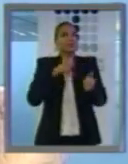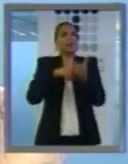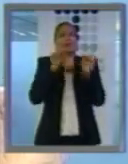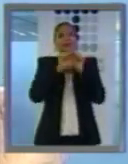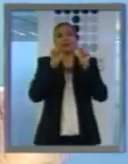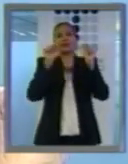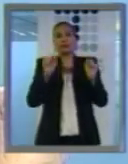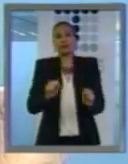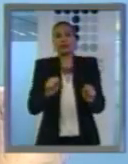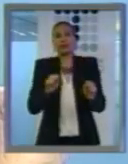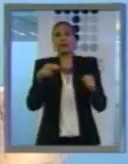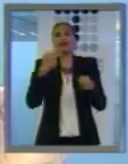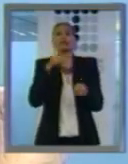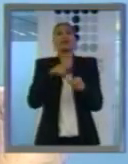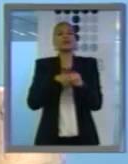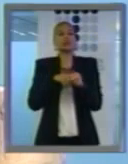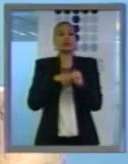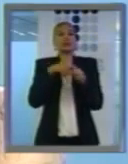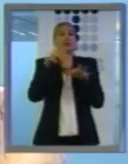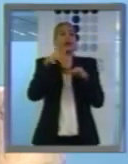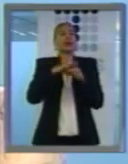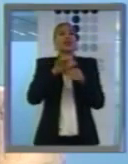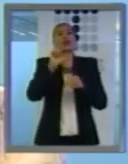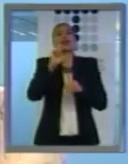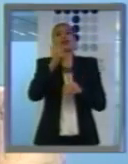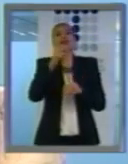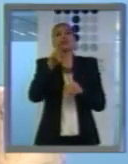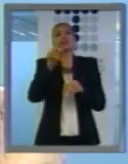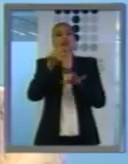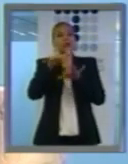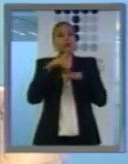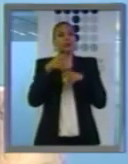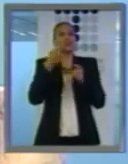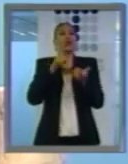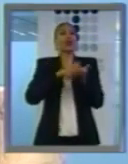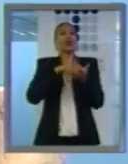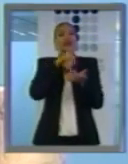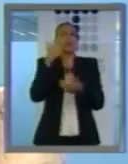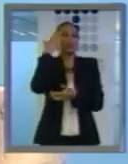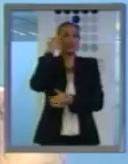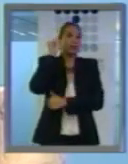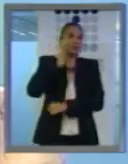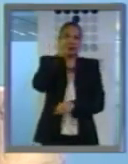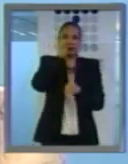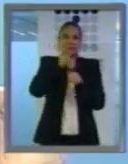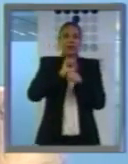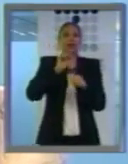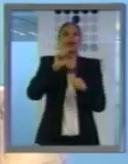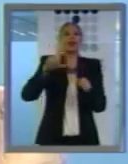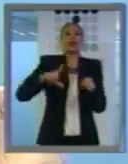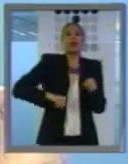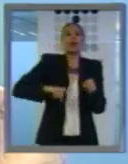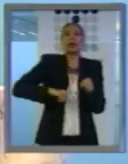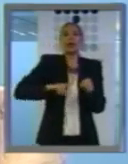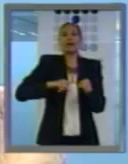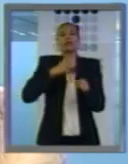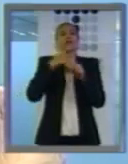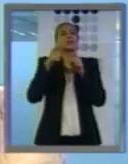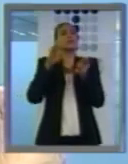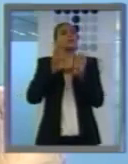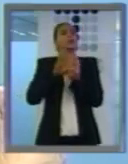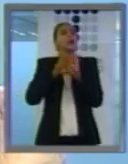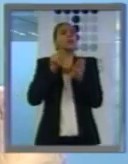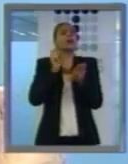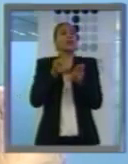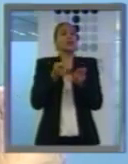Sistema Nacional de Archivos en manos de la Secretaría de Gobernación. Y a nosotros, pues, nos parece un despropósito que